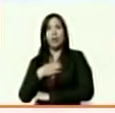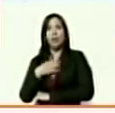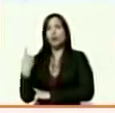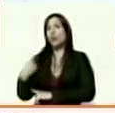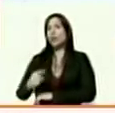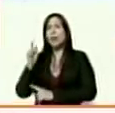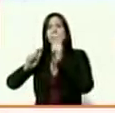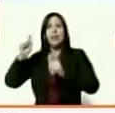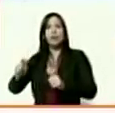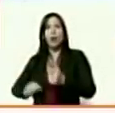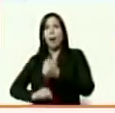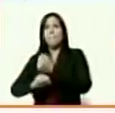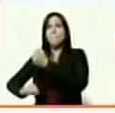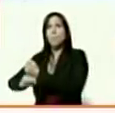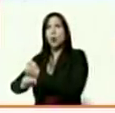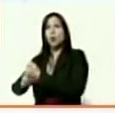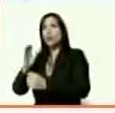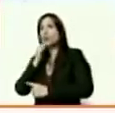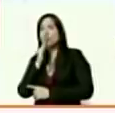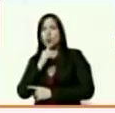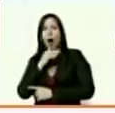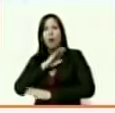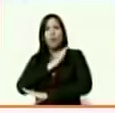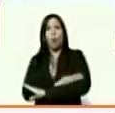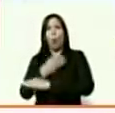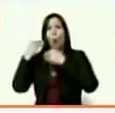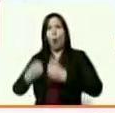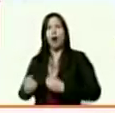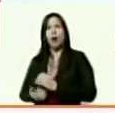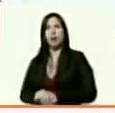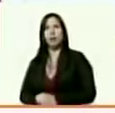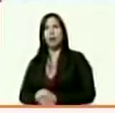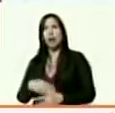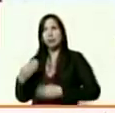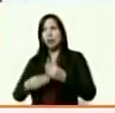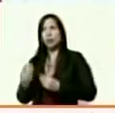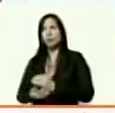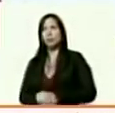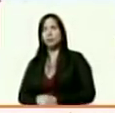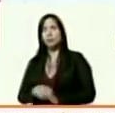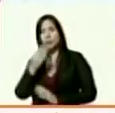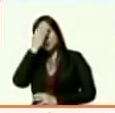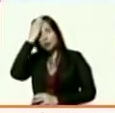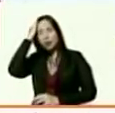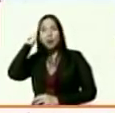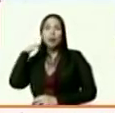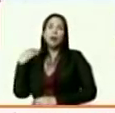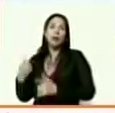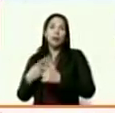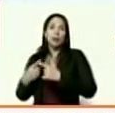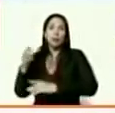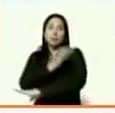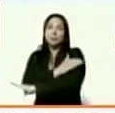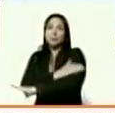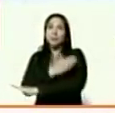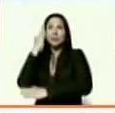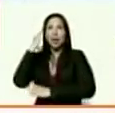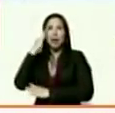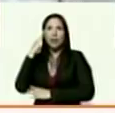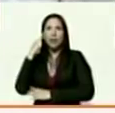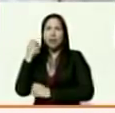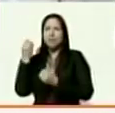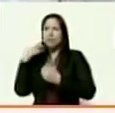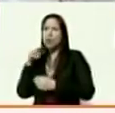gente, ni tienen el coraje para hacerlo. Y ellos saben, por eso es que piden